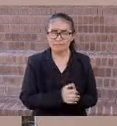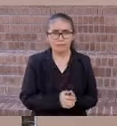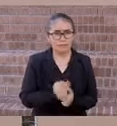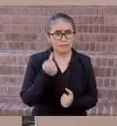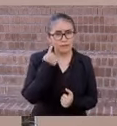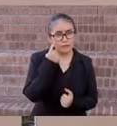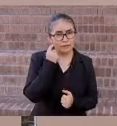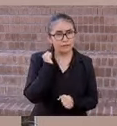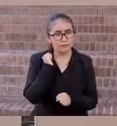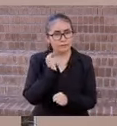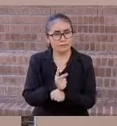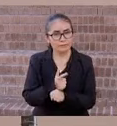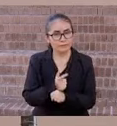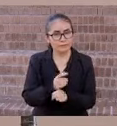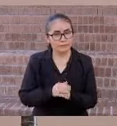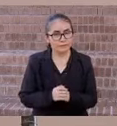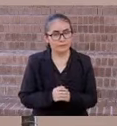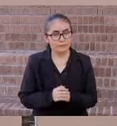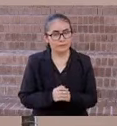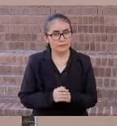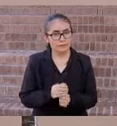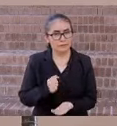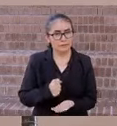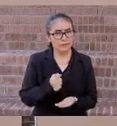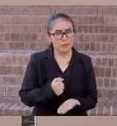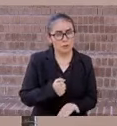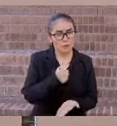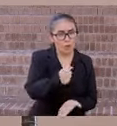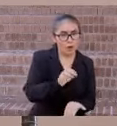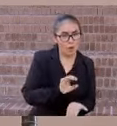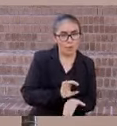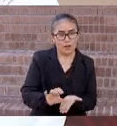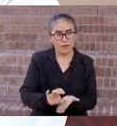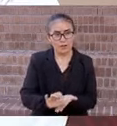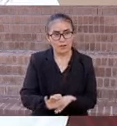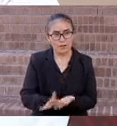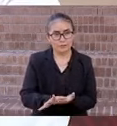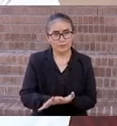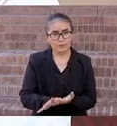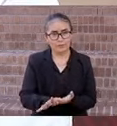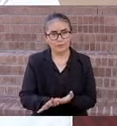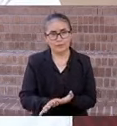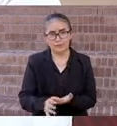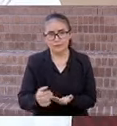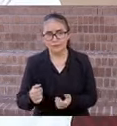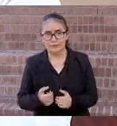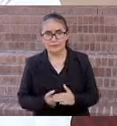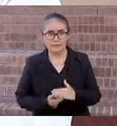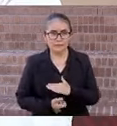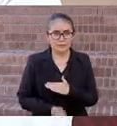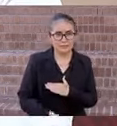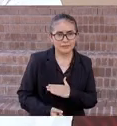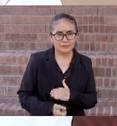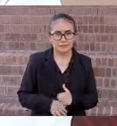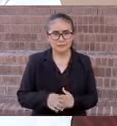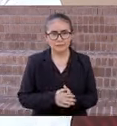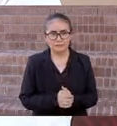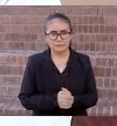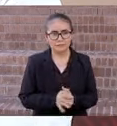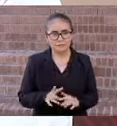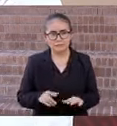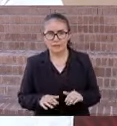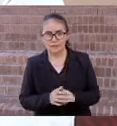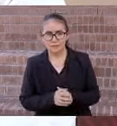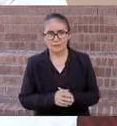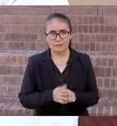que entregue despensa use dinero público para favorecer a candidatos el que haga